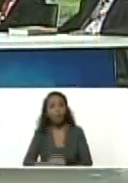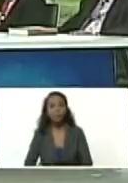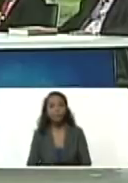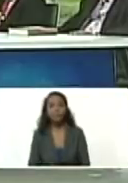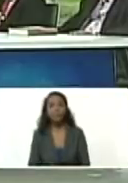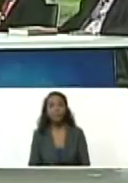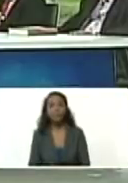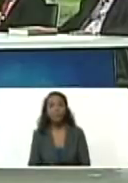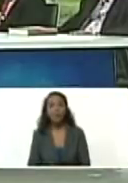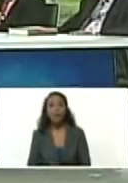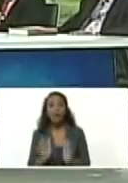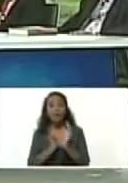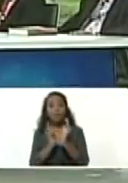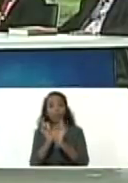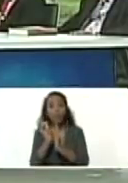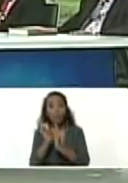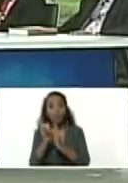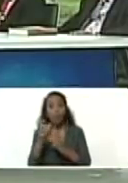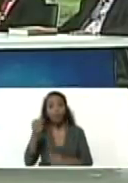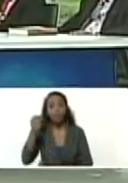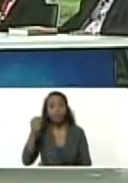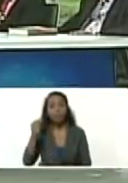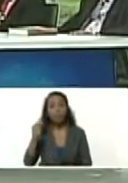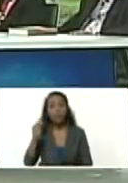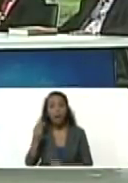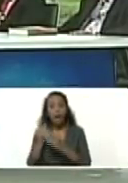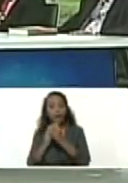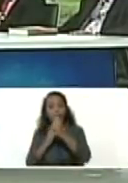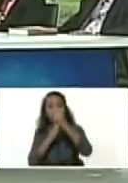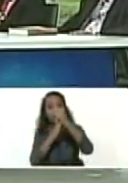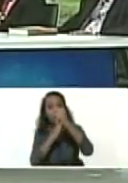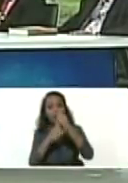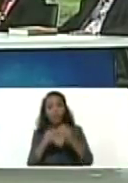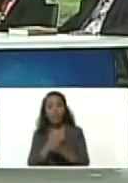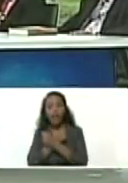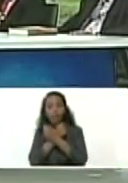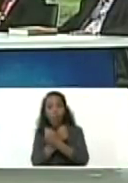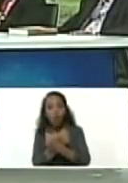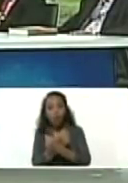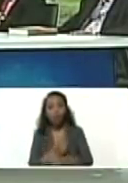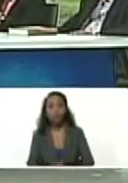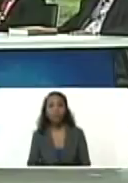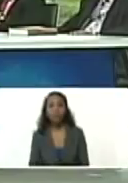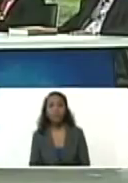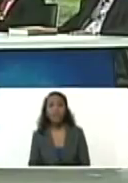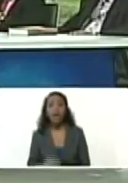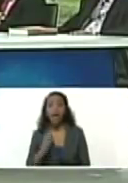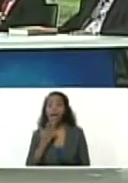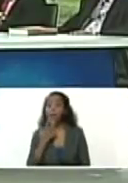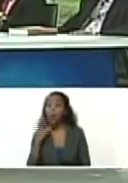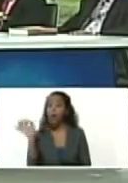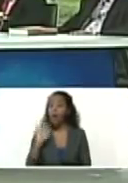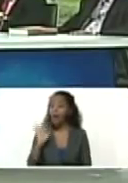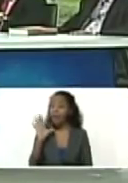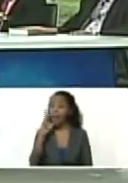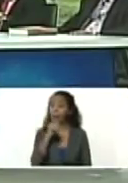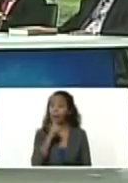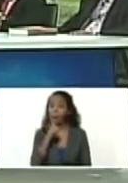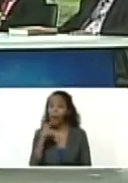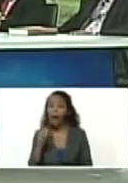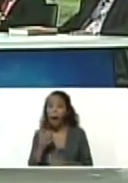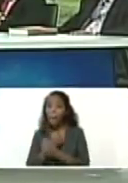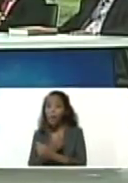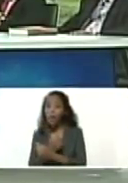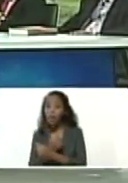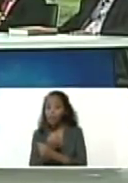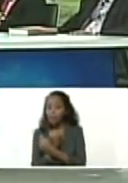Cristo liberador, el Cristo redentor, el Cristo del amor. Sin amor es imposible ser cristiano.